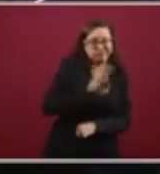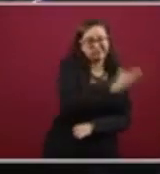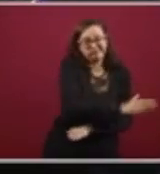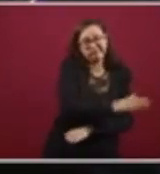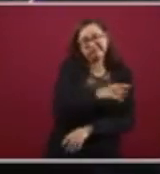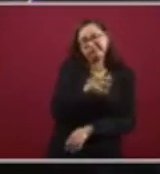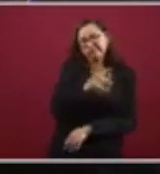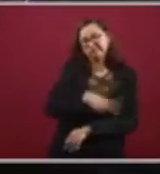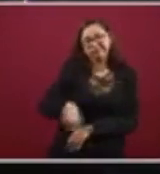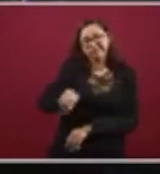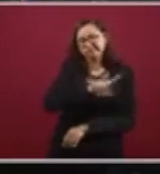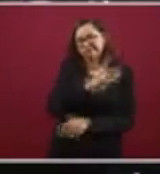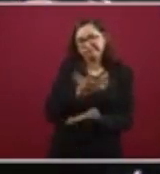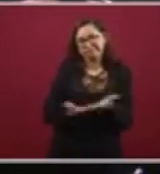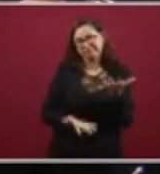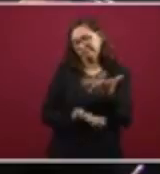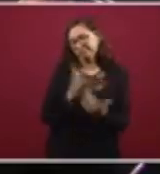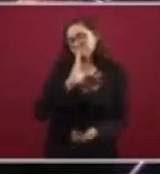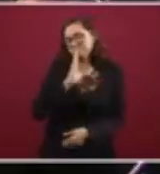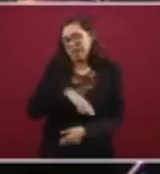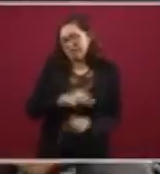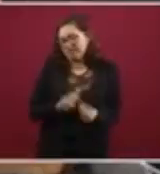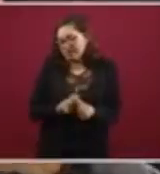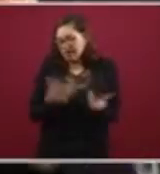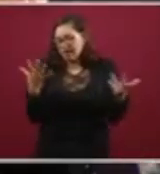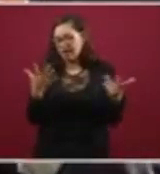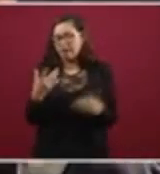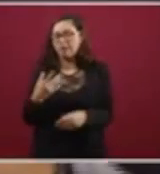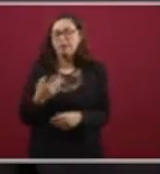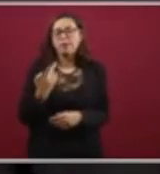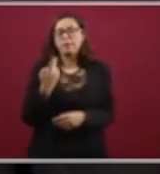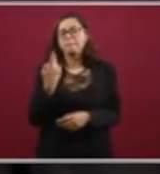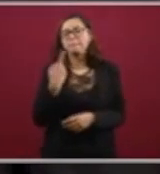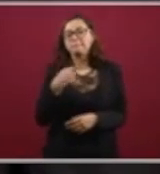distintivo, pero los